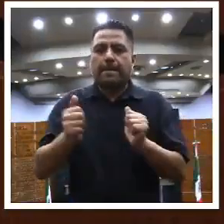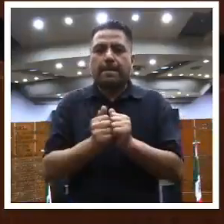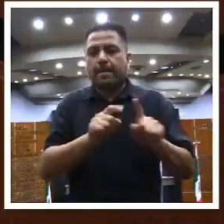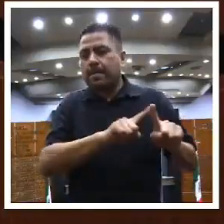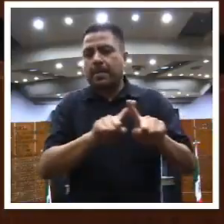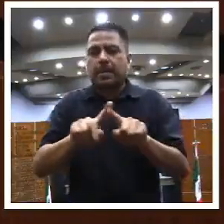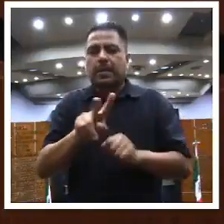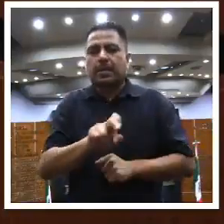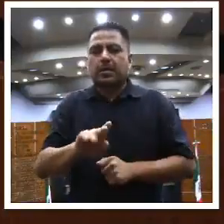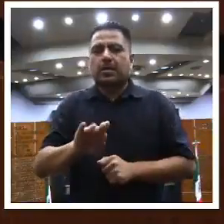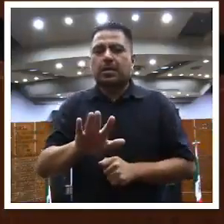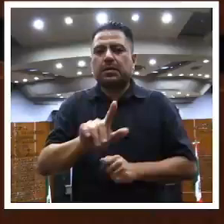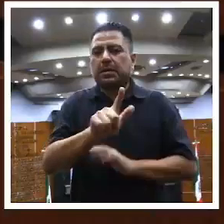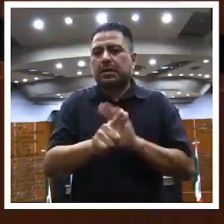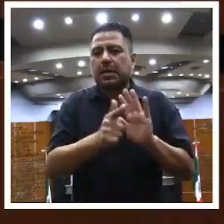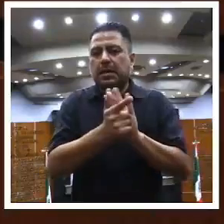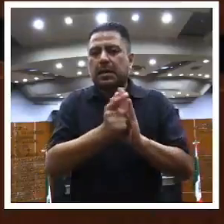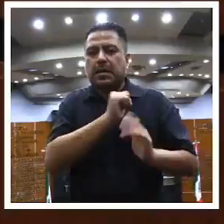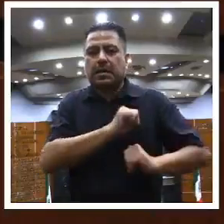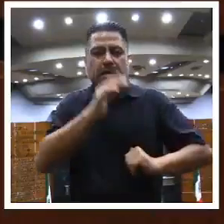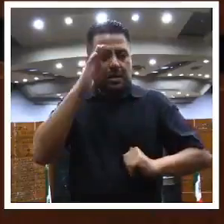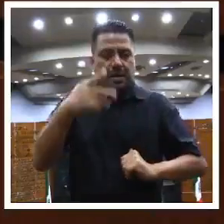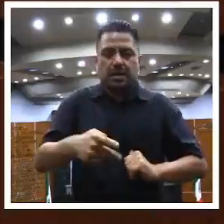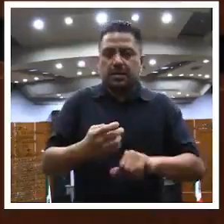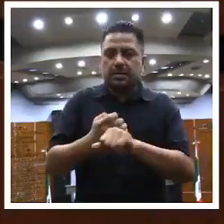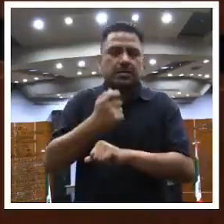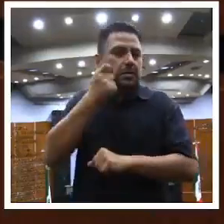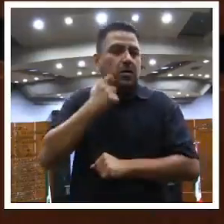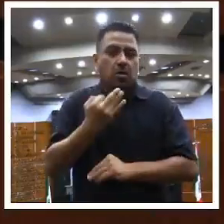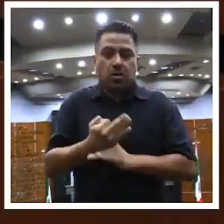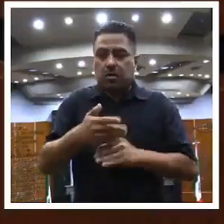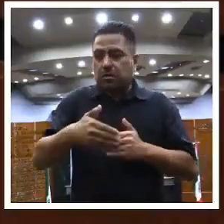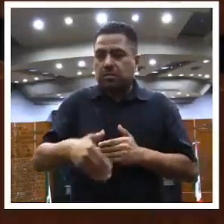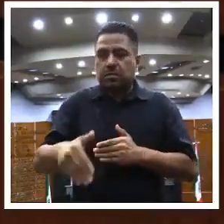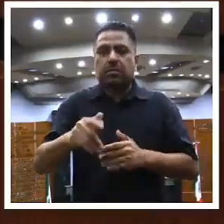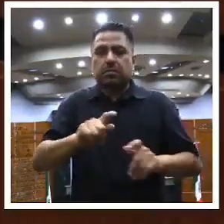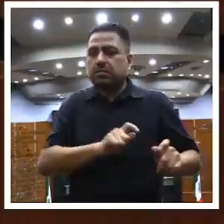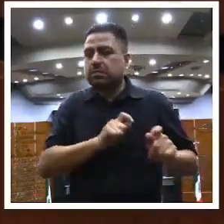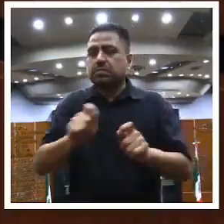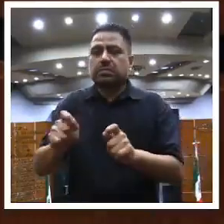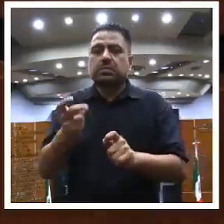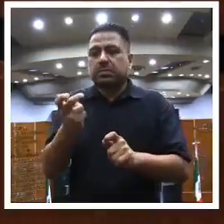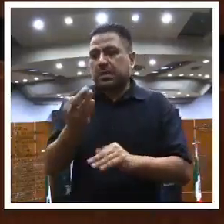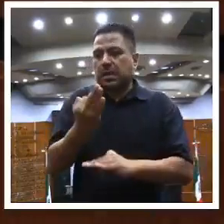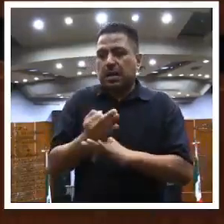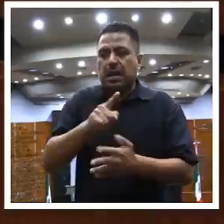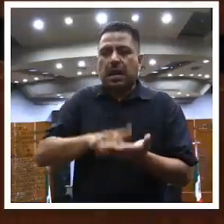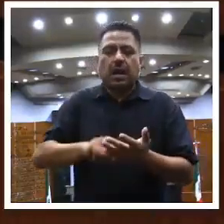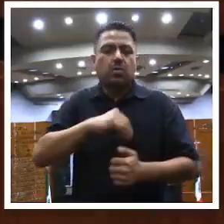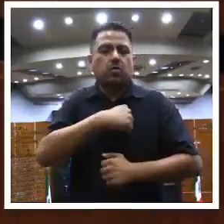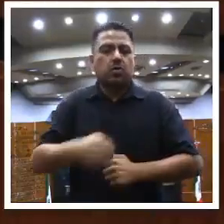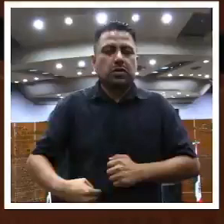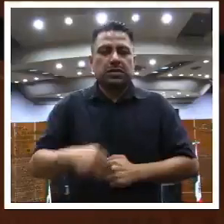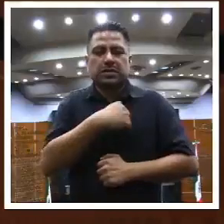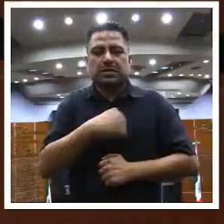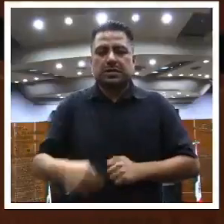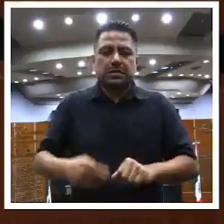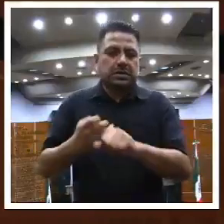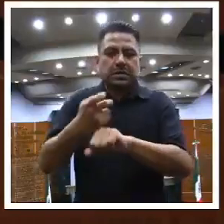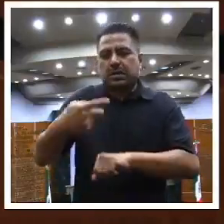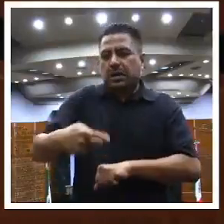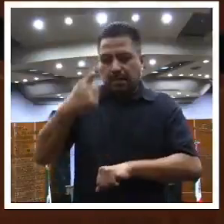diverso 295 de la Ley Orgánica del Poder Legislativo del Estado en vigor, remítase el presente decreto a los ayuntamientos de la entidad para los